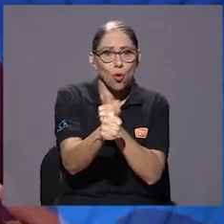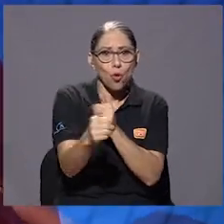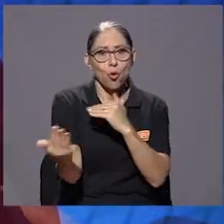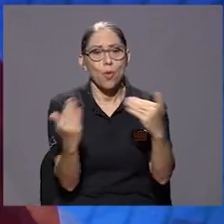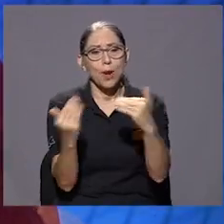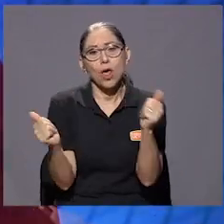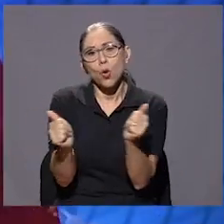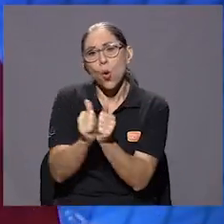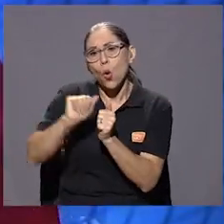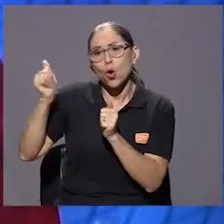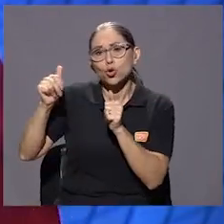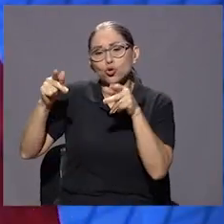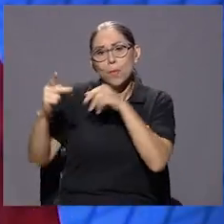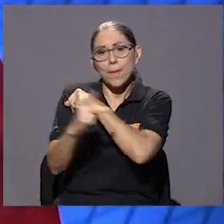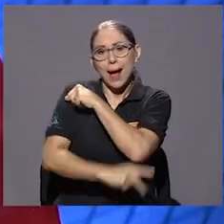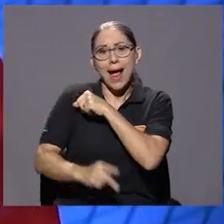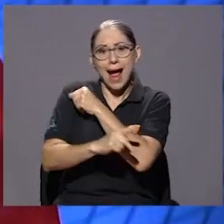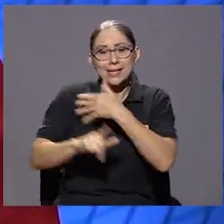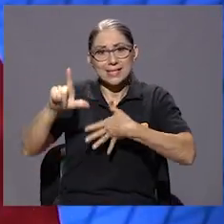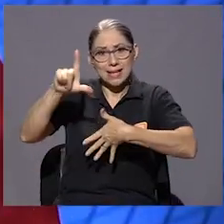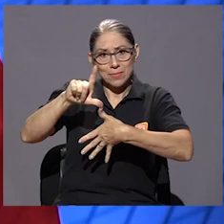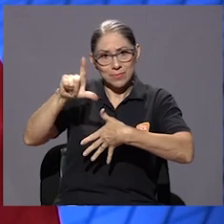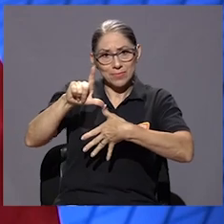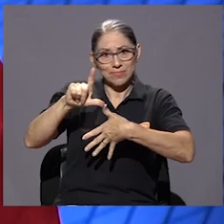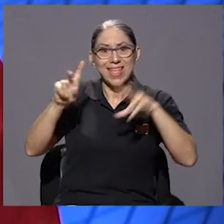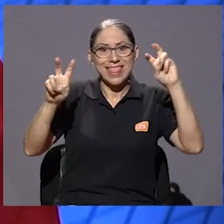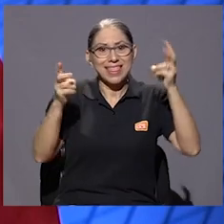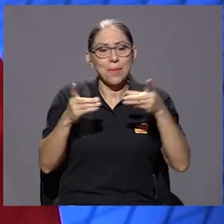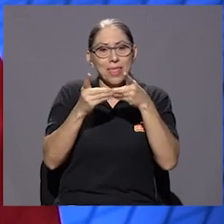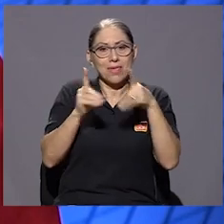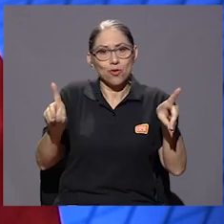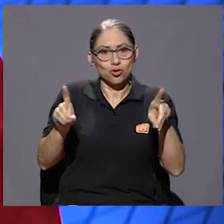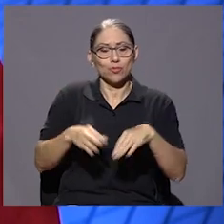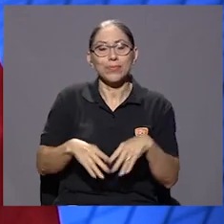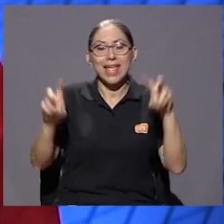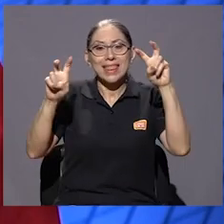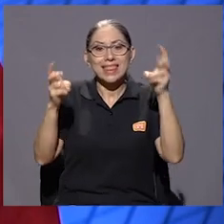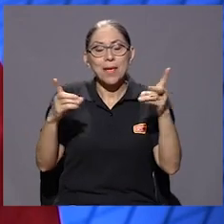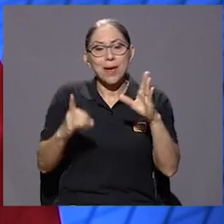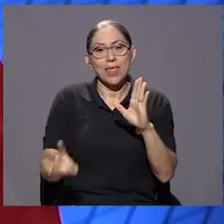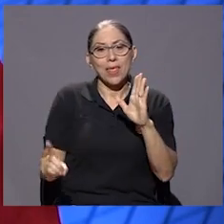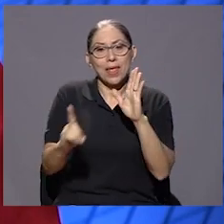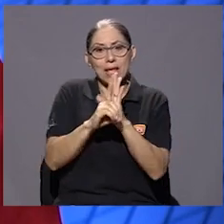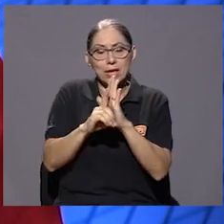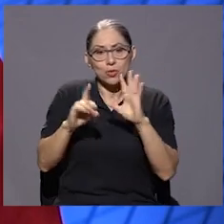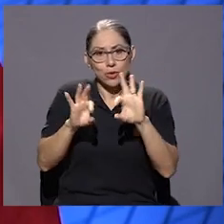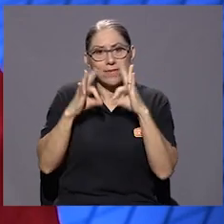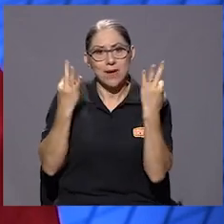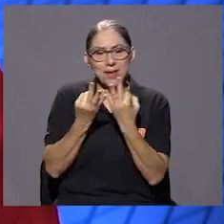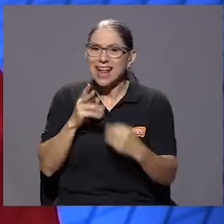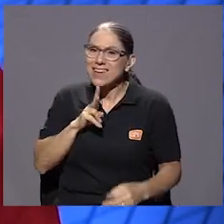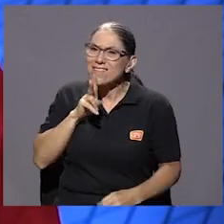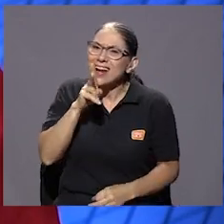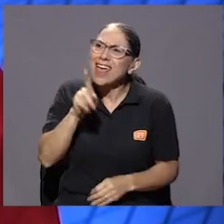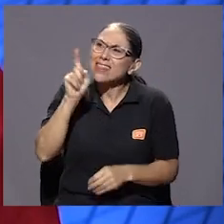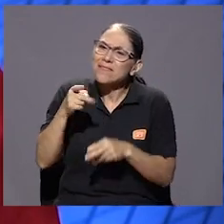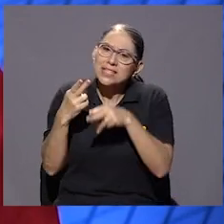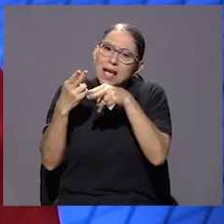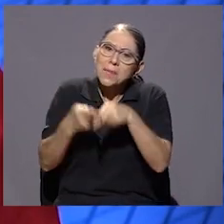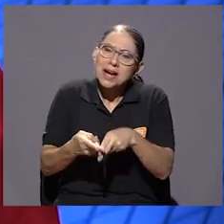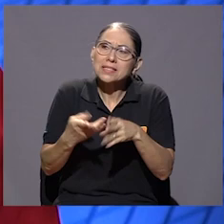latinoamericanos en materia de divorcio y en materia de derecho de familia, que en realidad debe llamarse